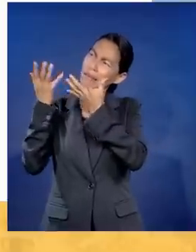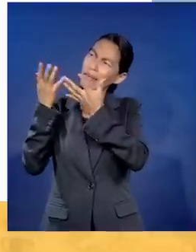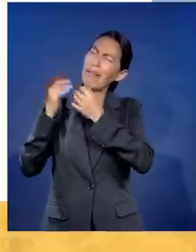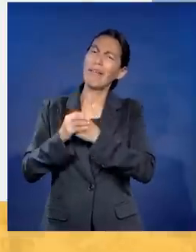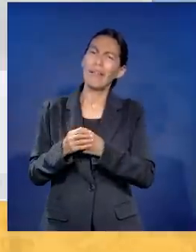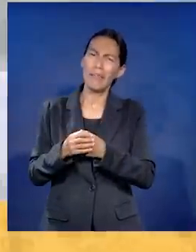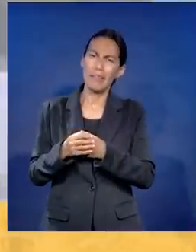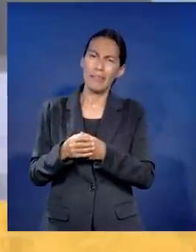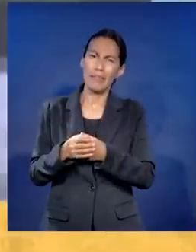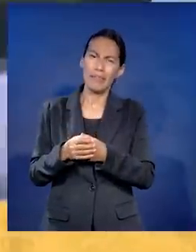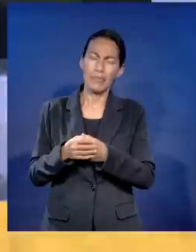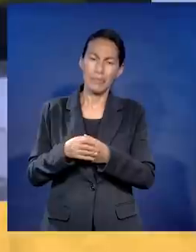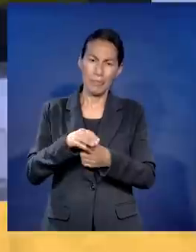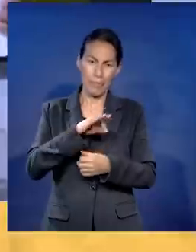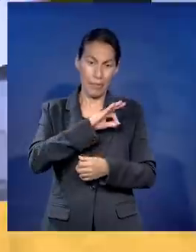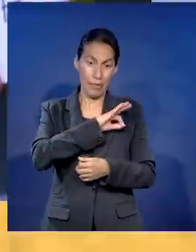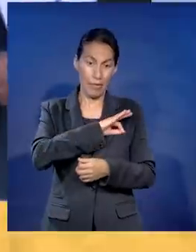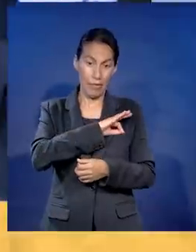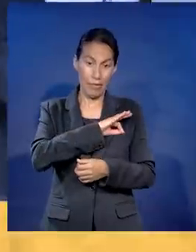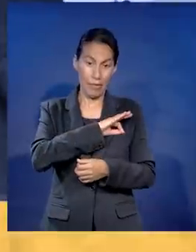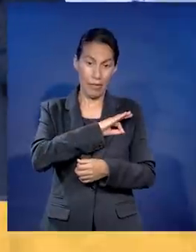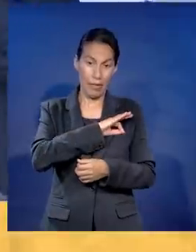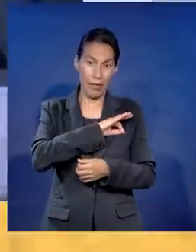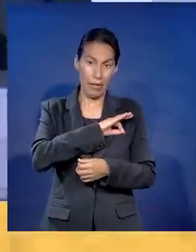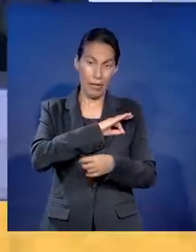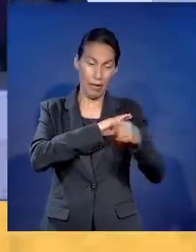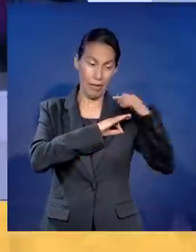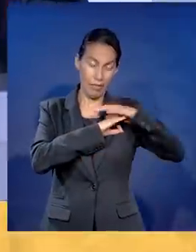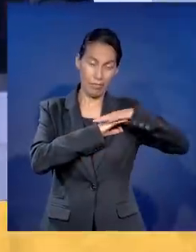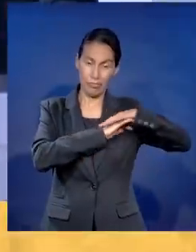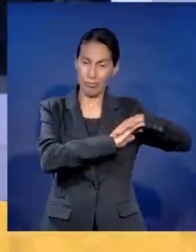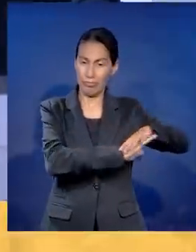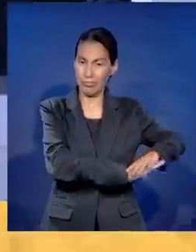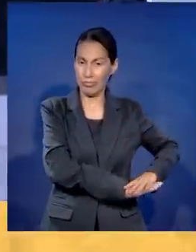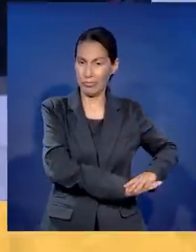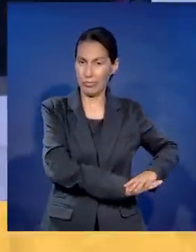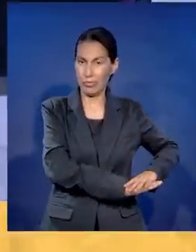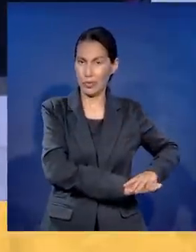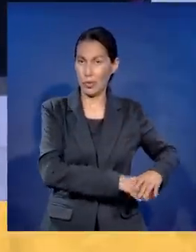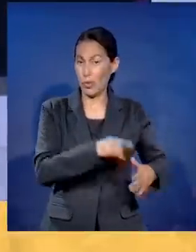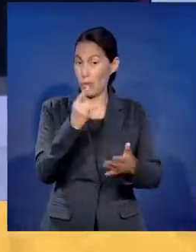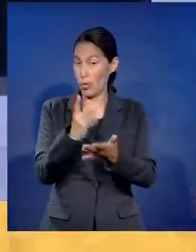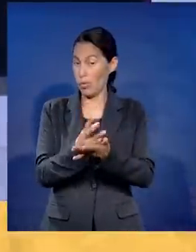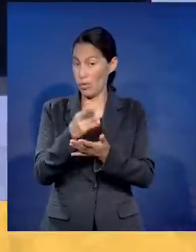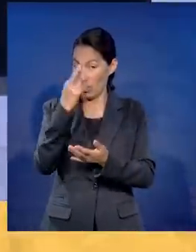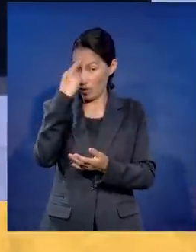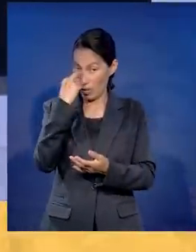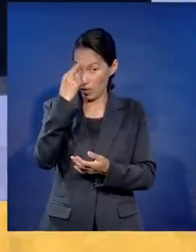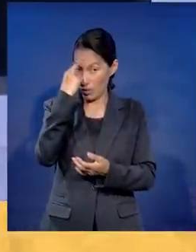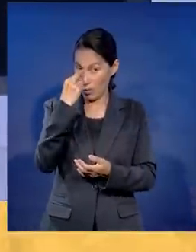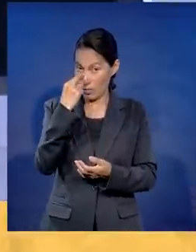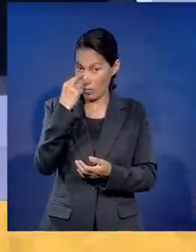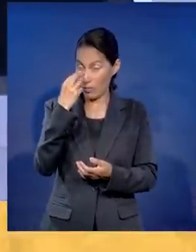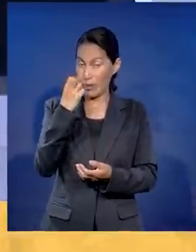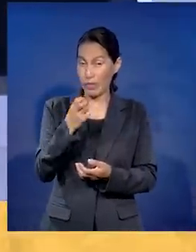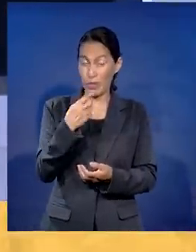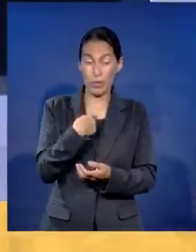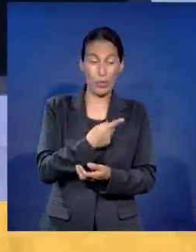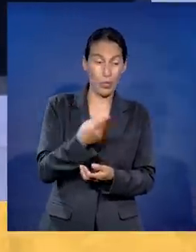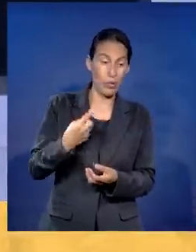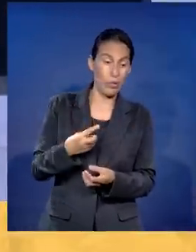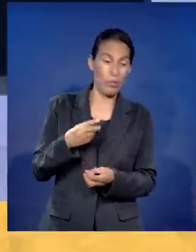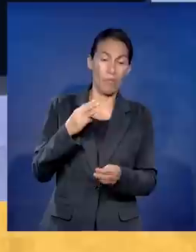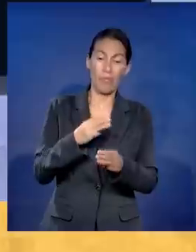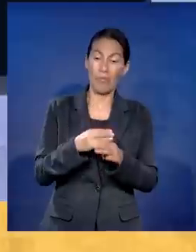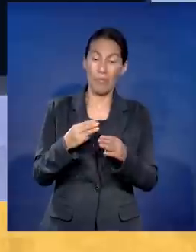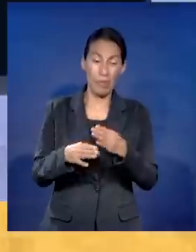quitamos a la fe Quítese por aquí fe y Solo vivimos con la razón lo que yo creo lo que toco lo que veo entonces nos volvemos